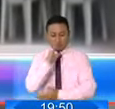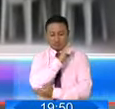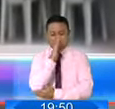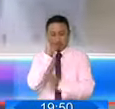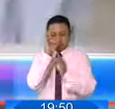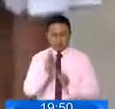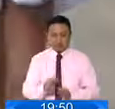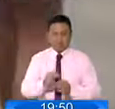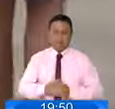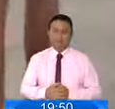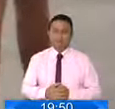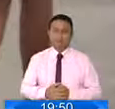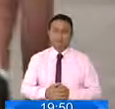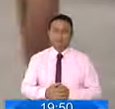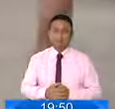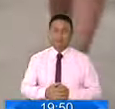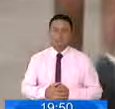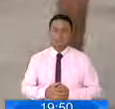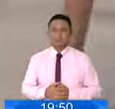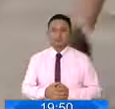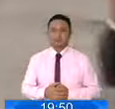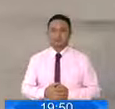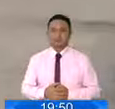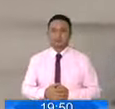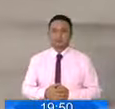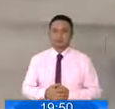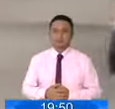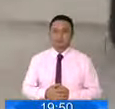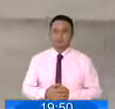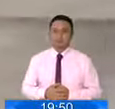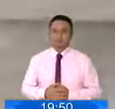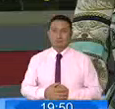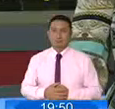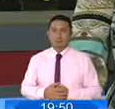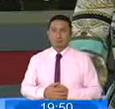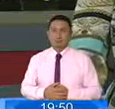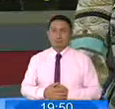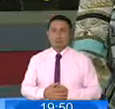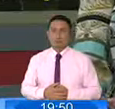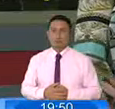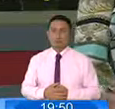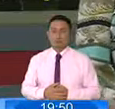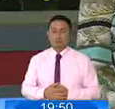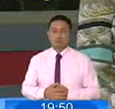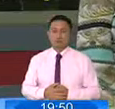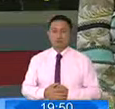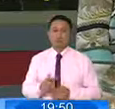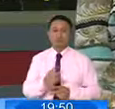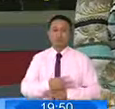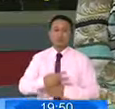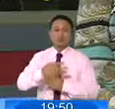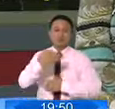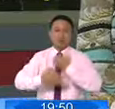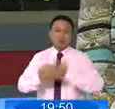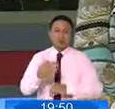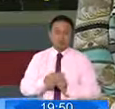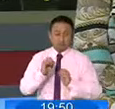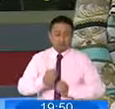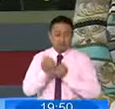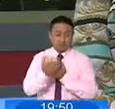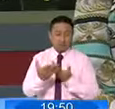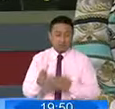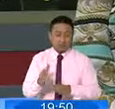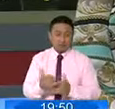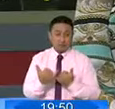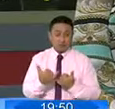que hacemos. Informó Jorge Salazar. El Consejo de la Judicatura, por su parte, informó que está